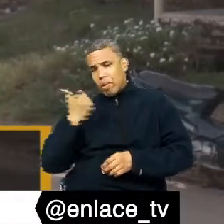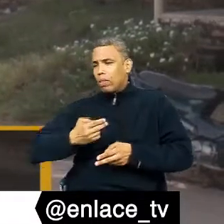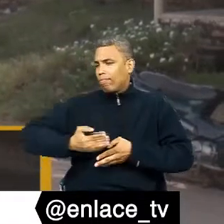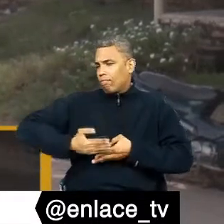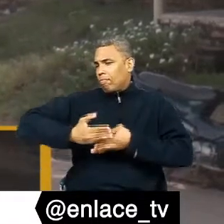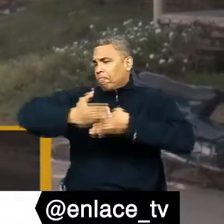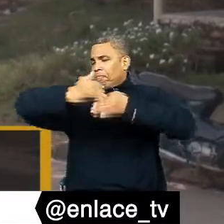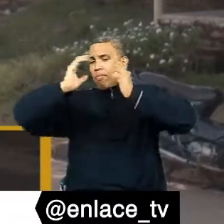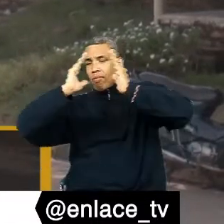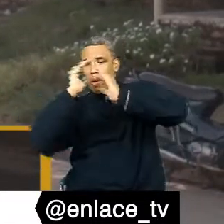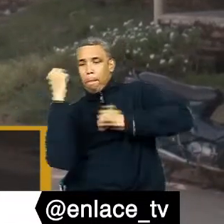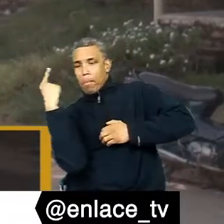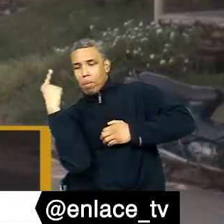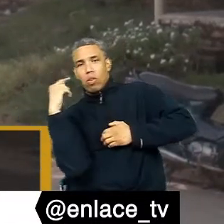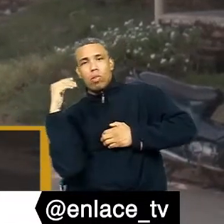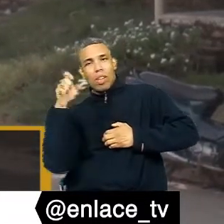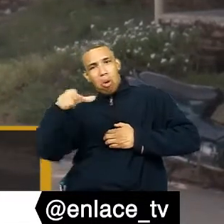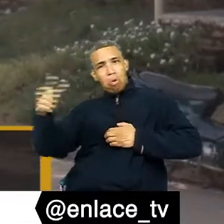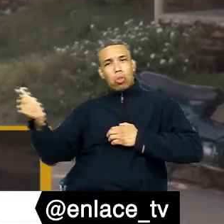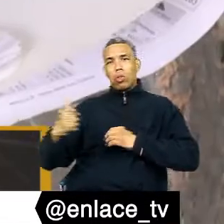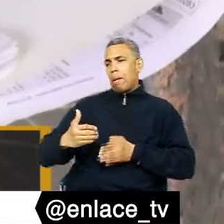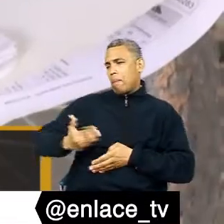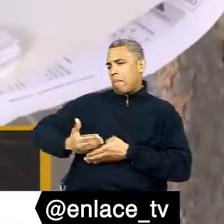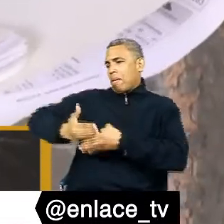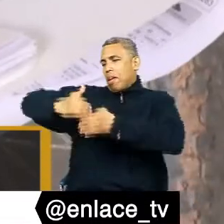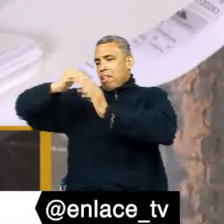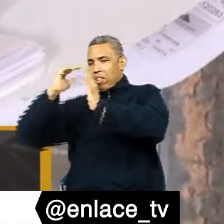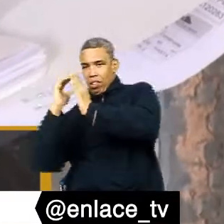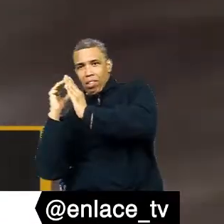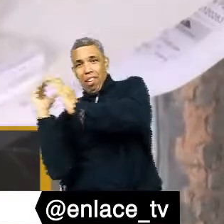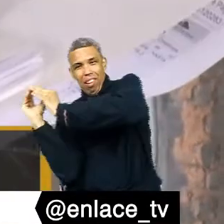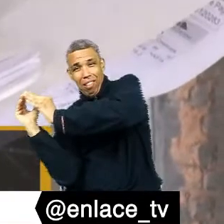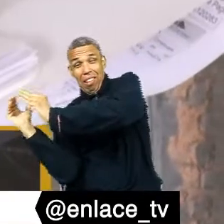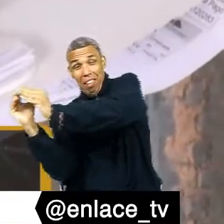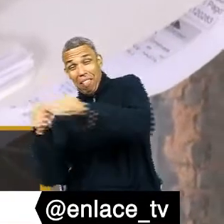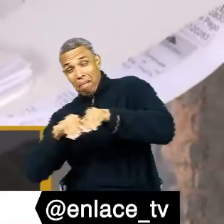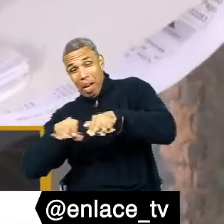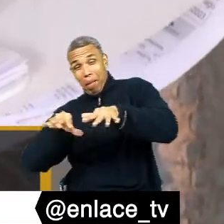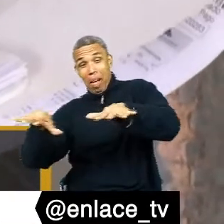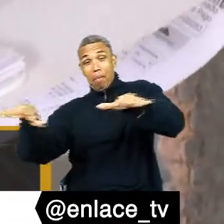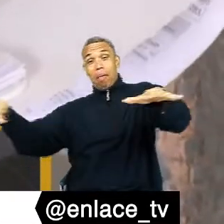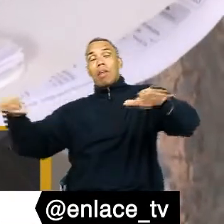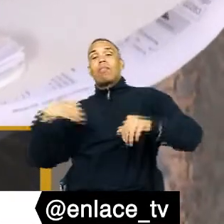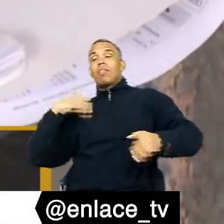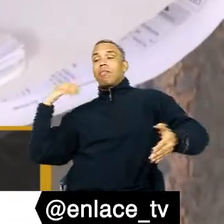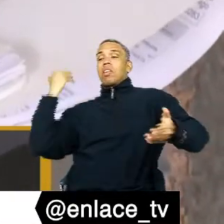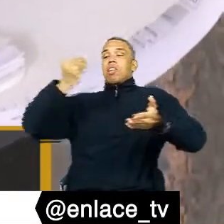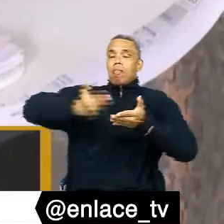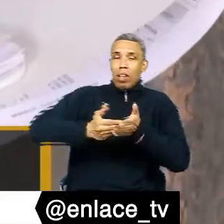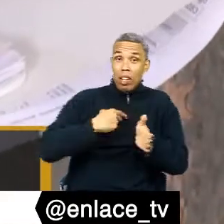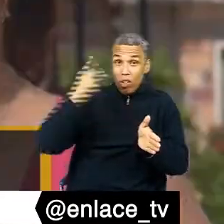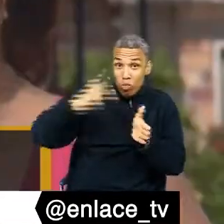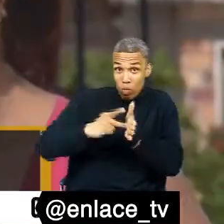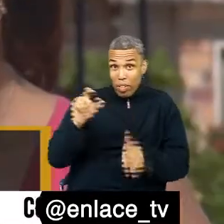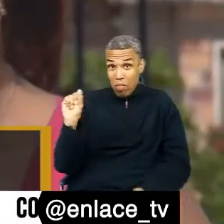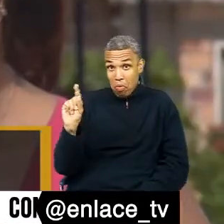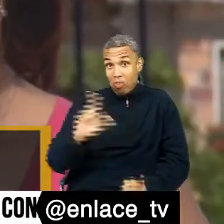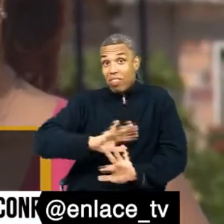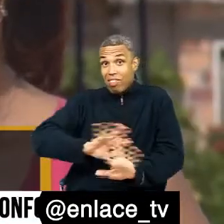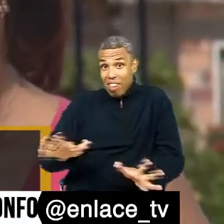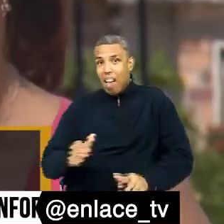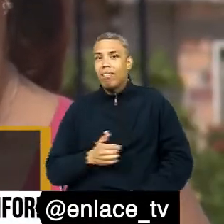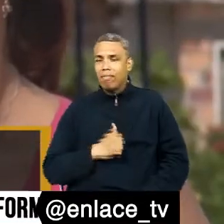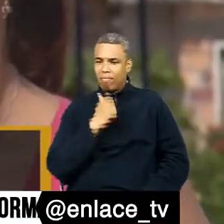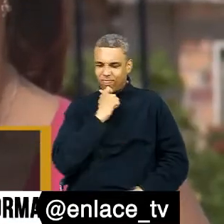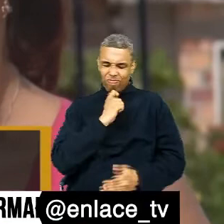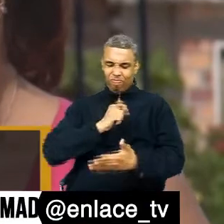ya la alcaldía nos legalizó el barrio a nivel urbanístico. Entonces estamos en ese proceso y de